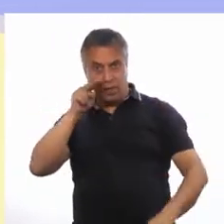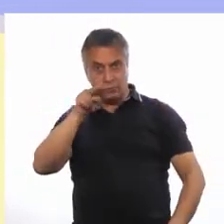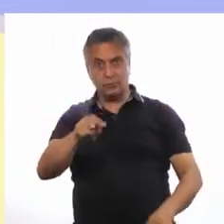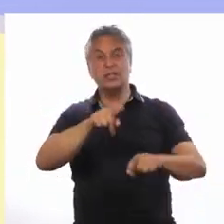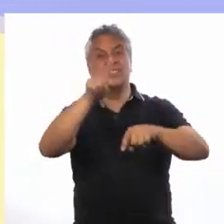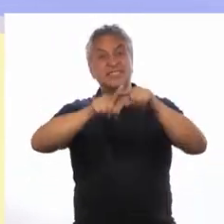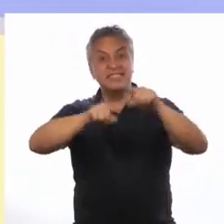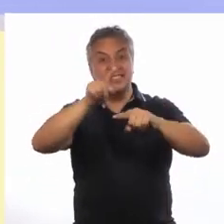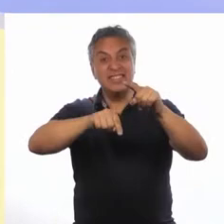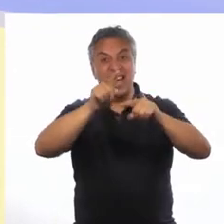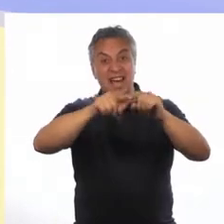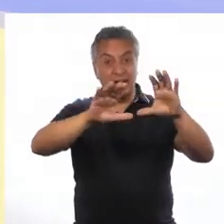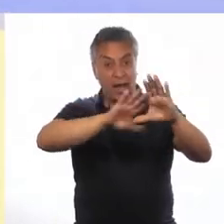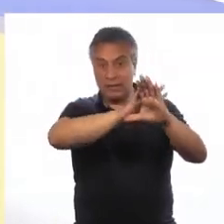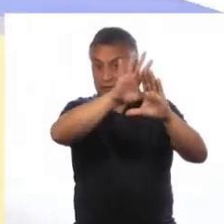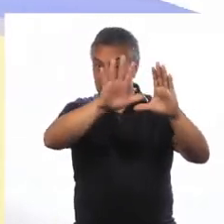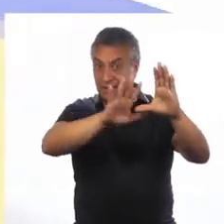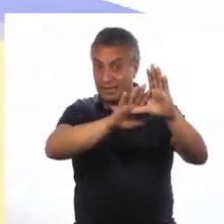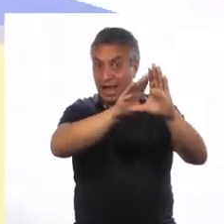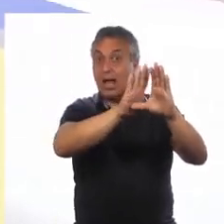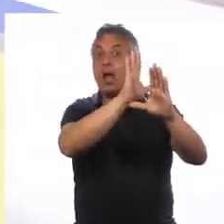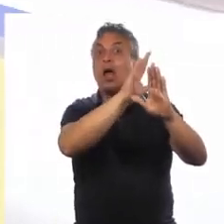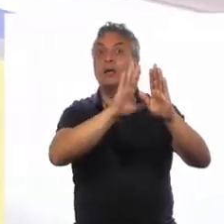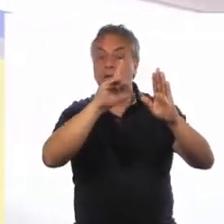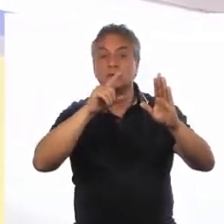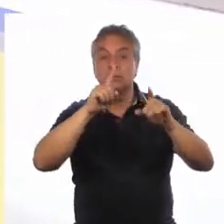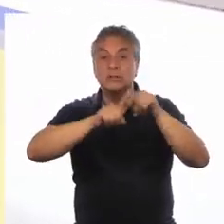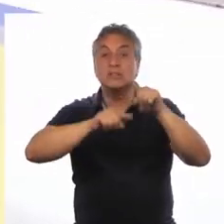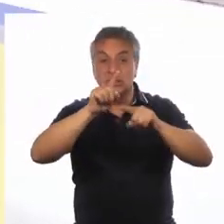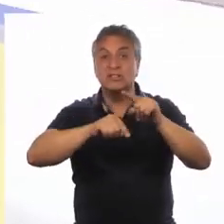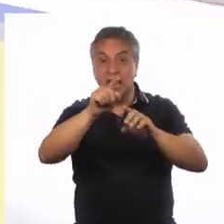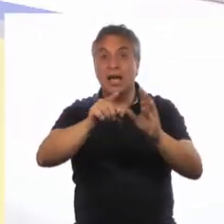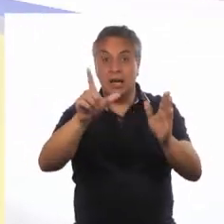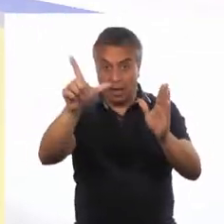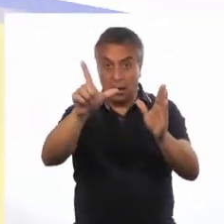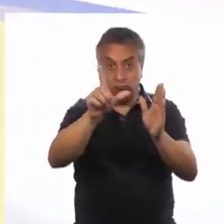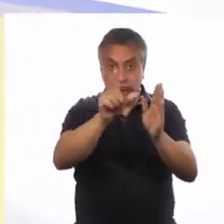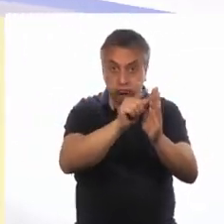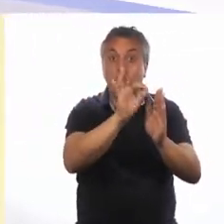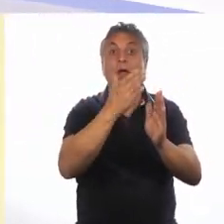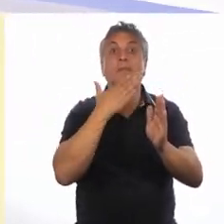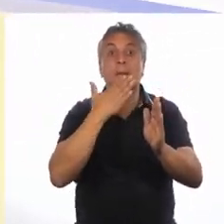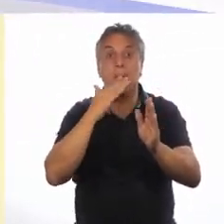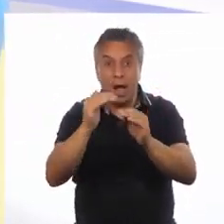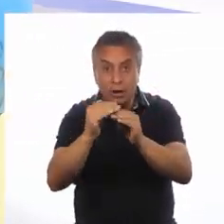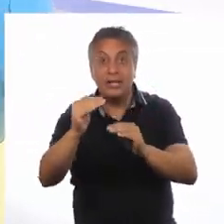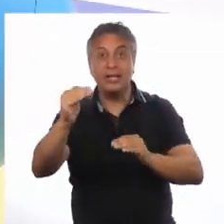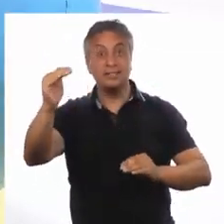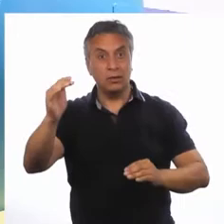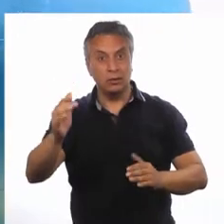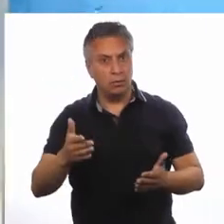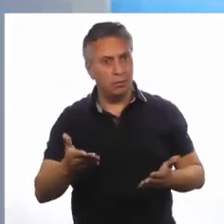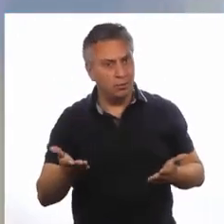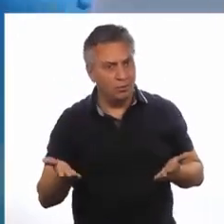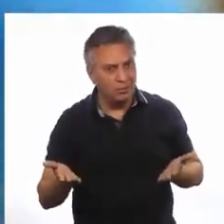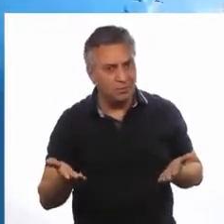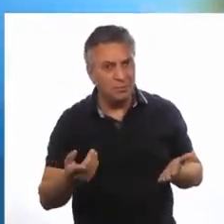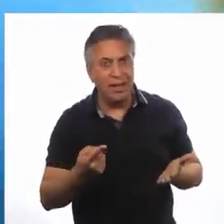Tierra menguante, Tierra creciente y así con todas las fases. Interesante, ¿no? Nos vemos en un próximo capítulo.